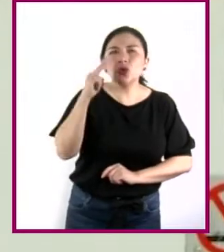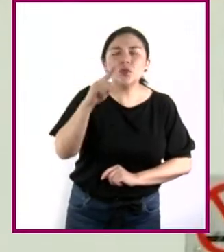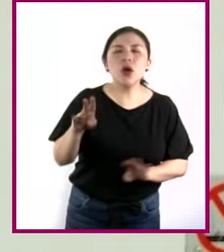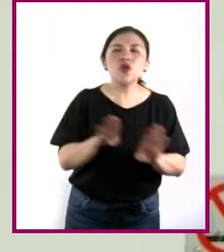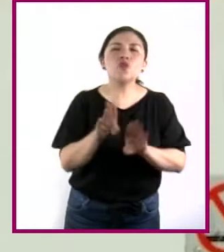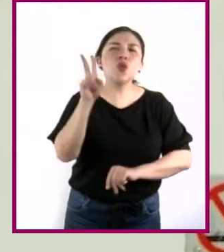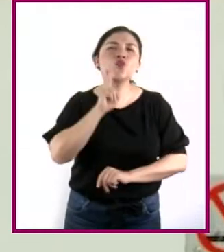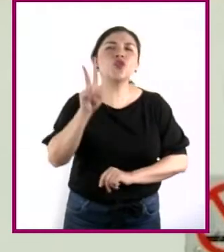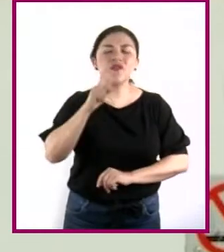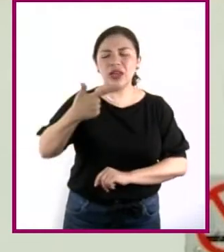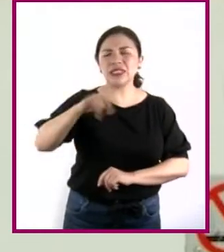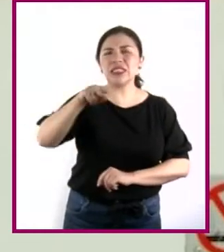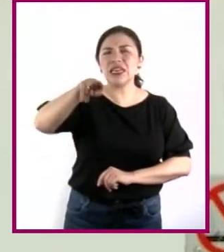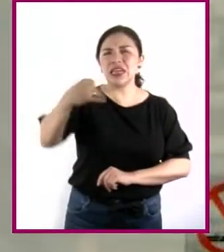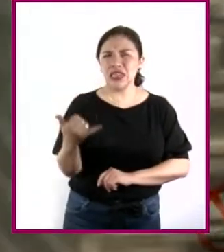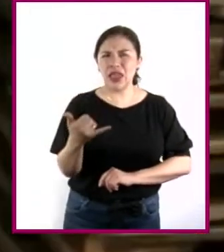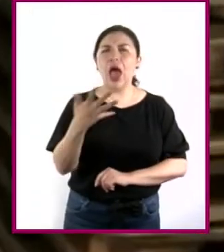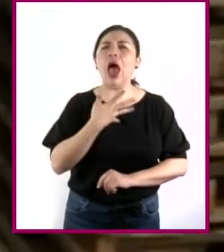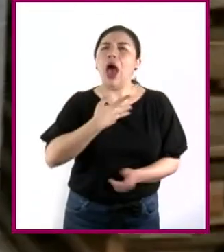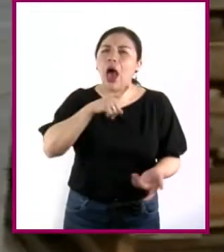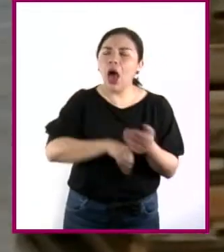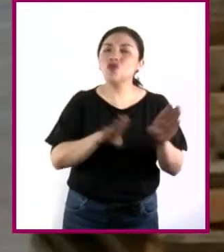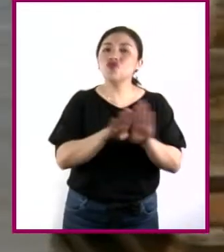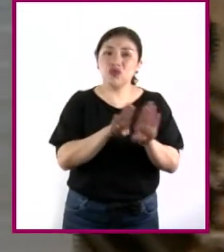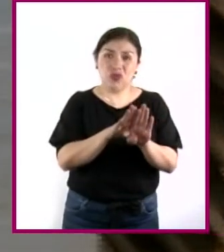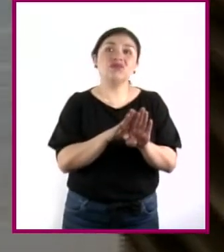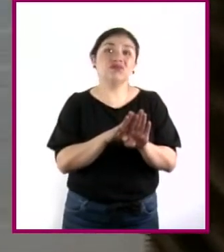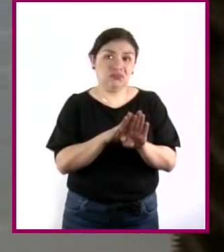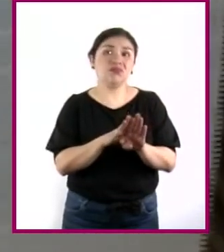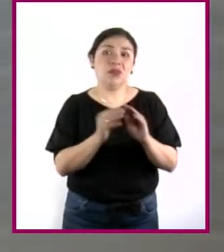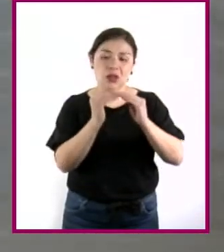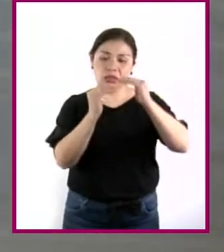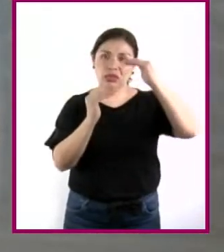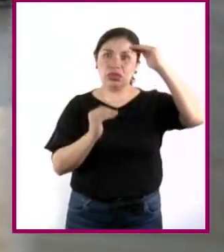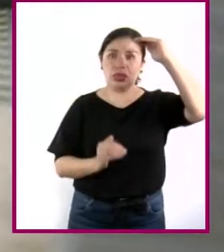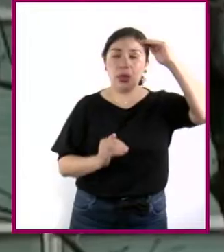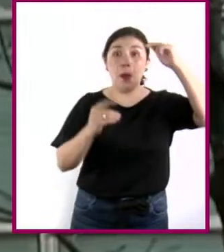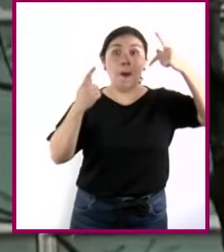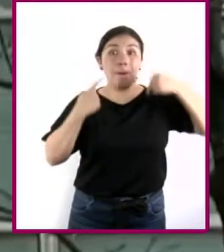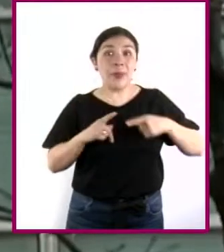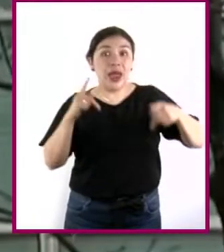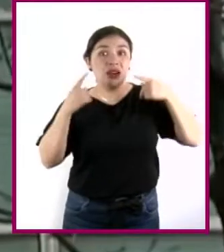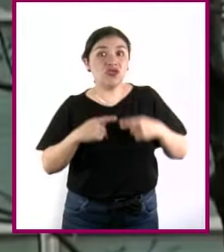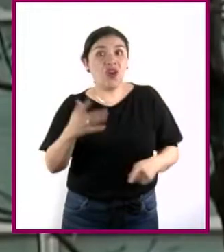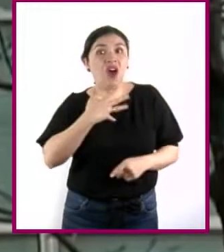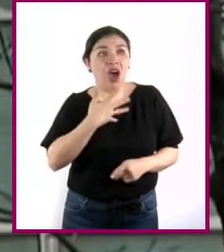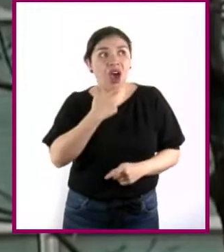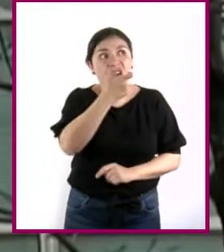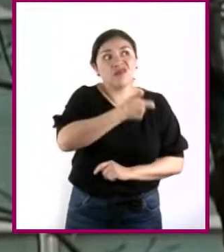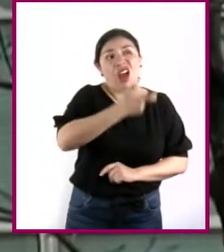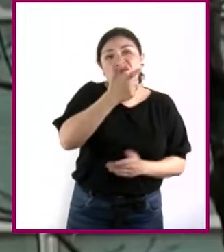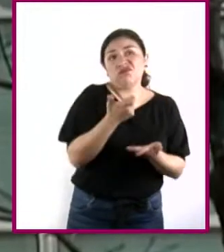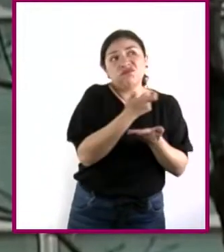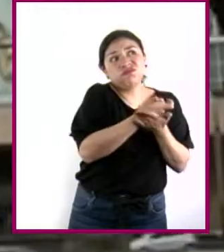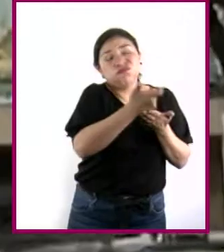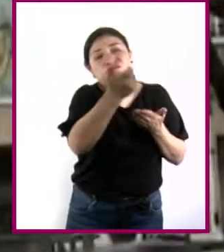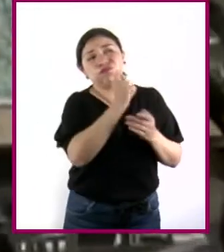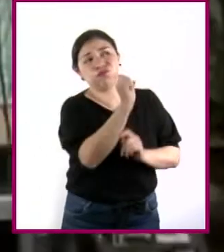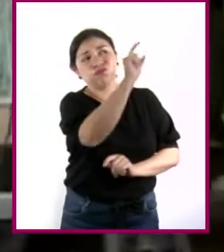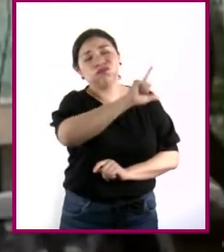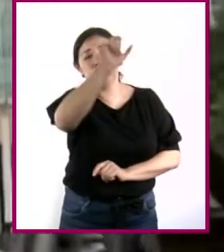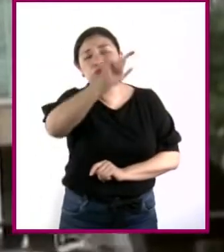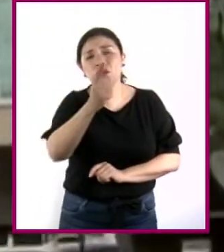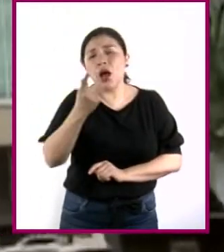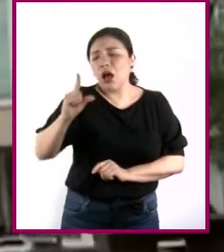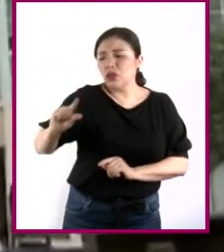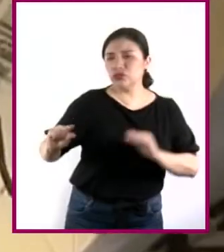Gini, pues hay una separación enorme entre las personas que tienen altos ingresos y los que tienen menos.